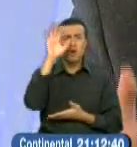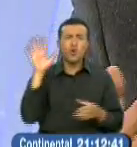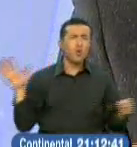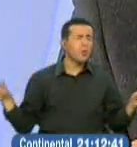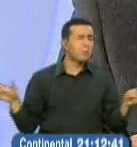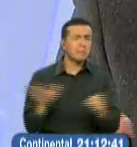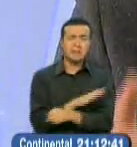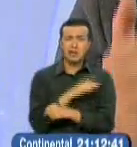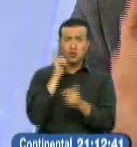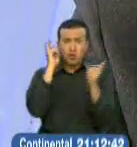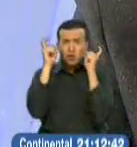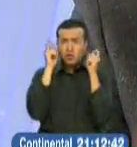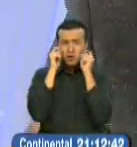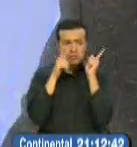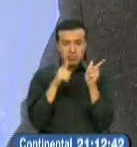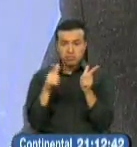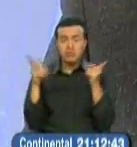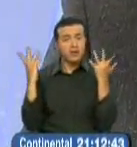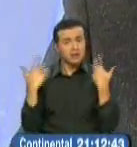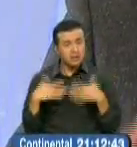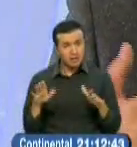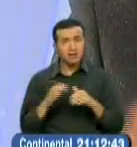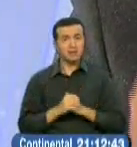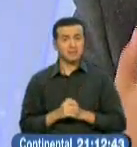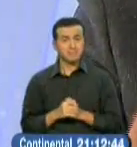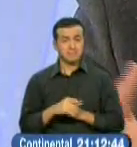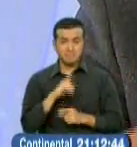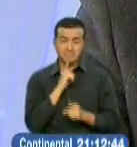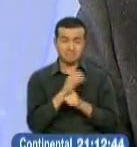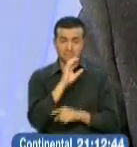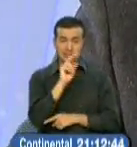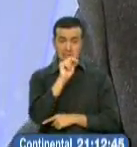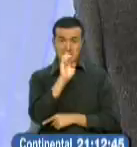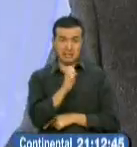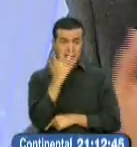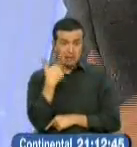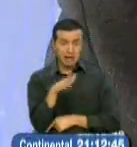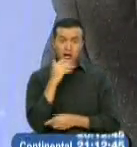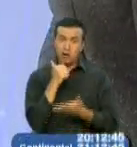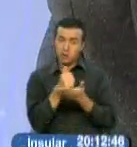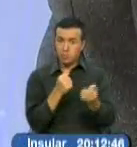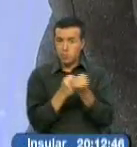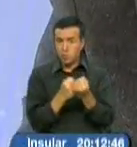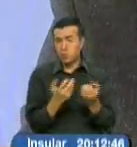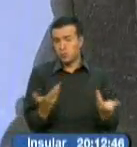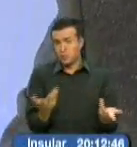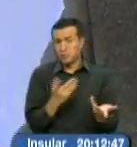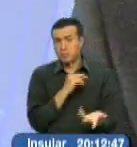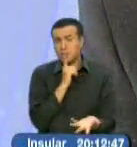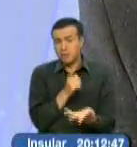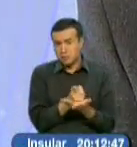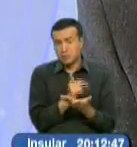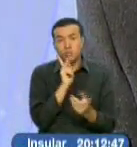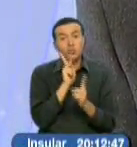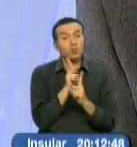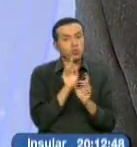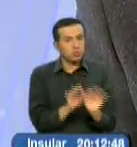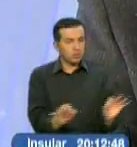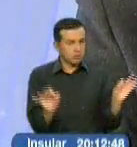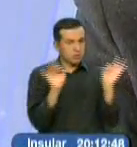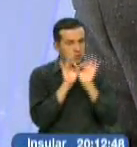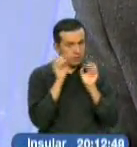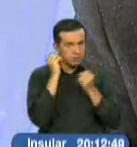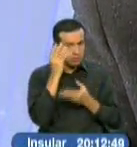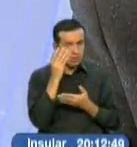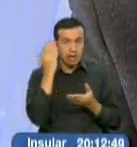el control político se ha ejercido en la práctica y obviamente el Consejo Nacional Electoral ha dado facilidades para eso. Y otro aspecto tan importante,